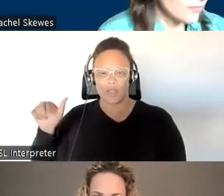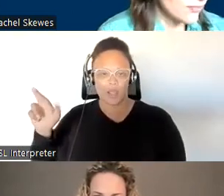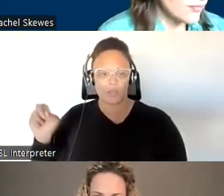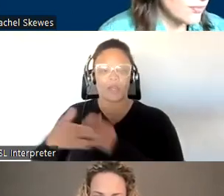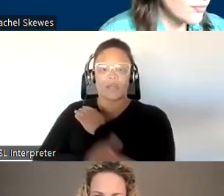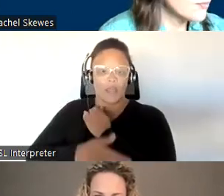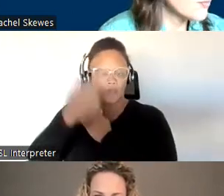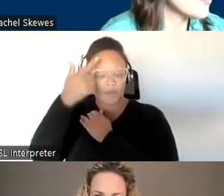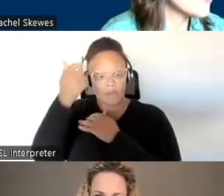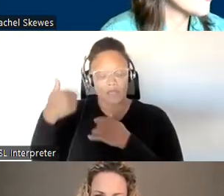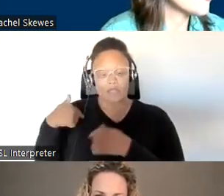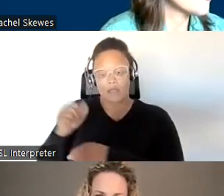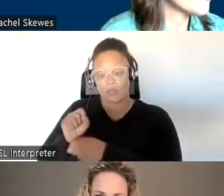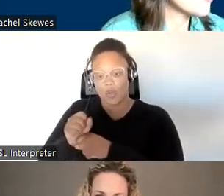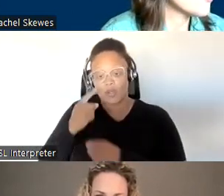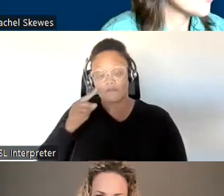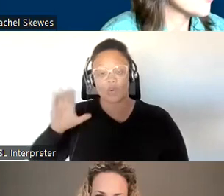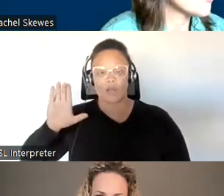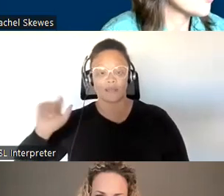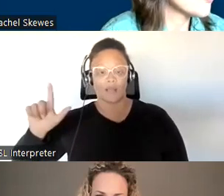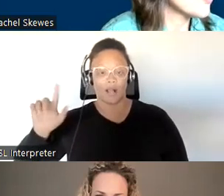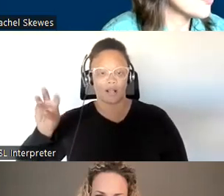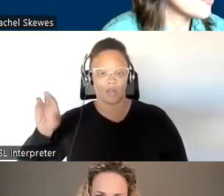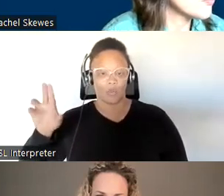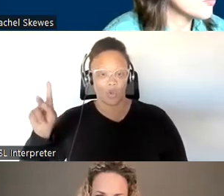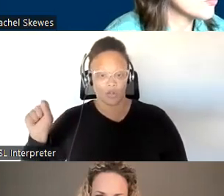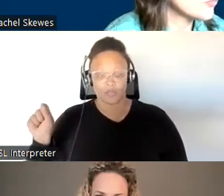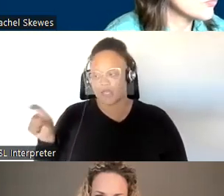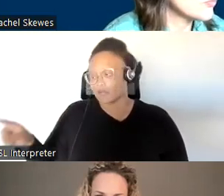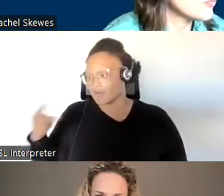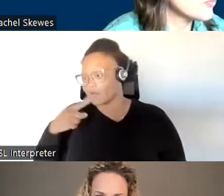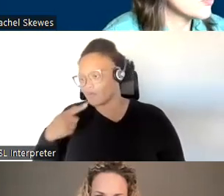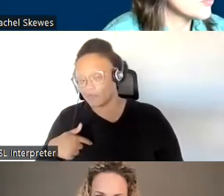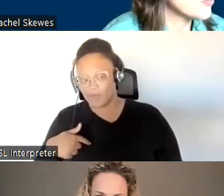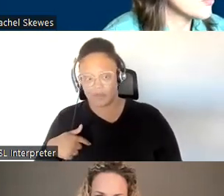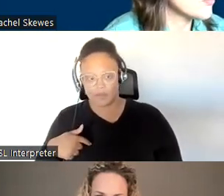CalWORS y ellos me dicen que no son